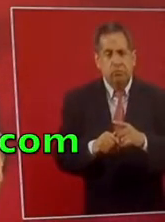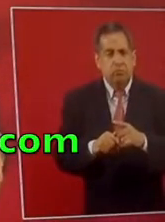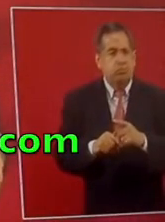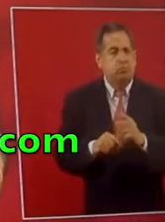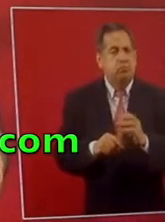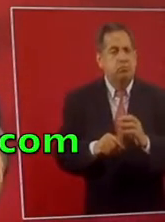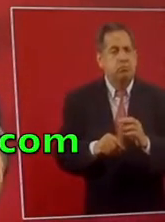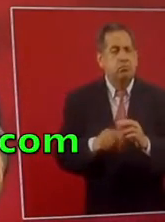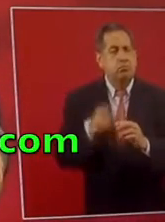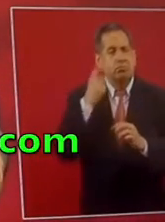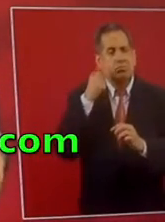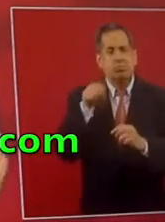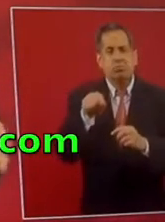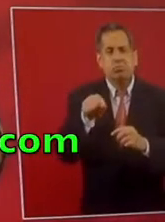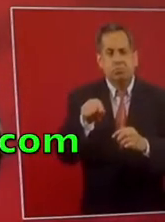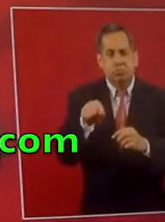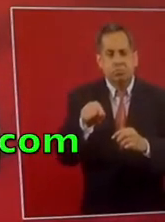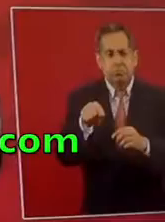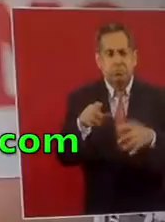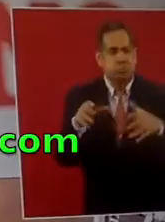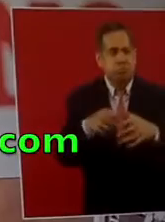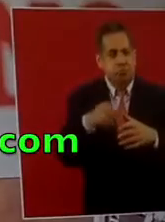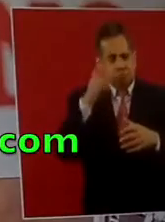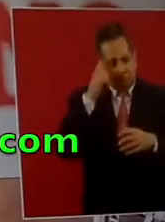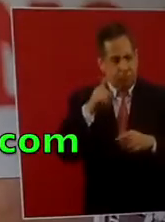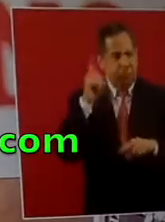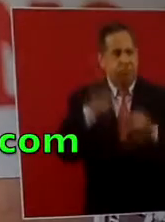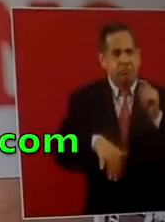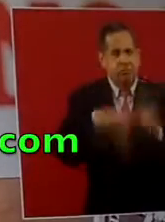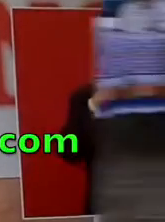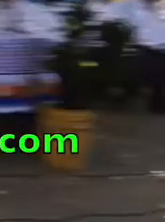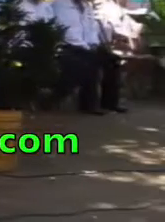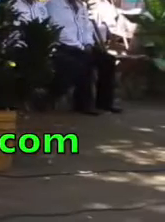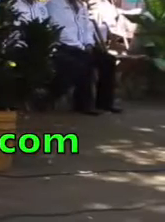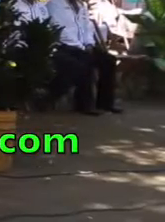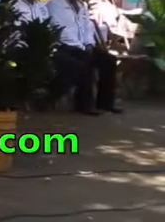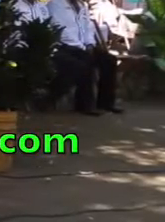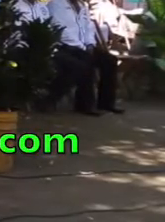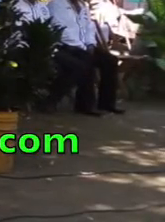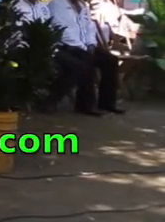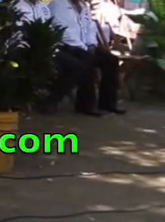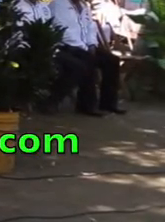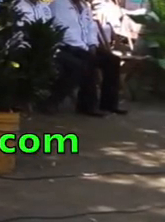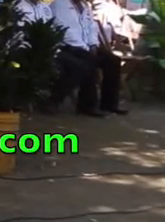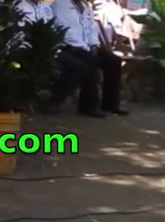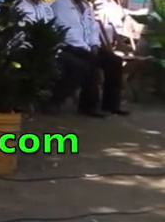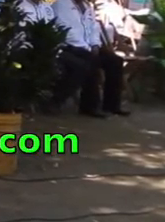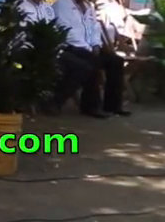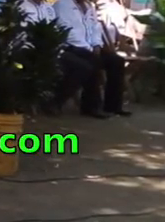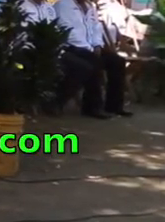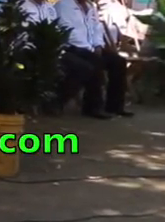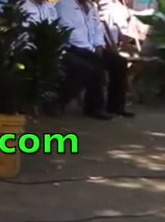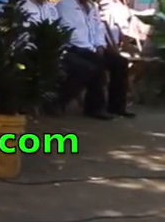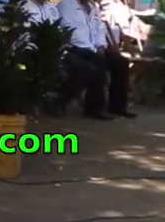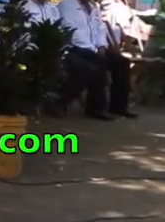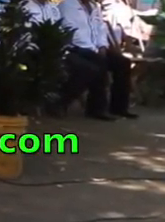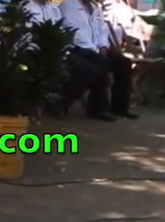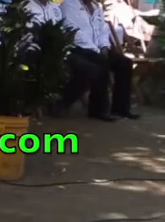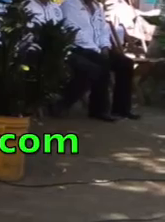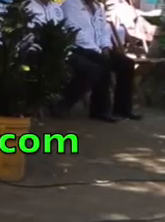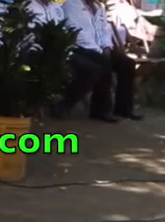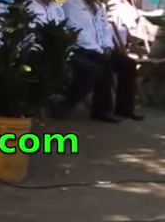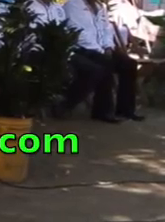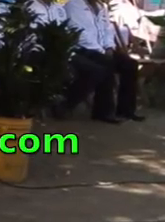presentes. Esperar y contar con la aprobación del municipio y de la zona Soconusco, que nos ha favorecido con